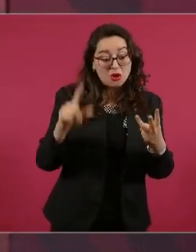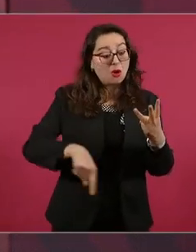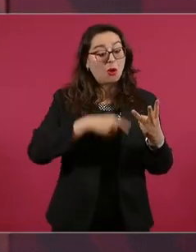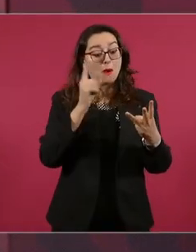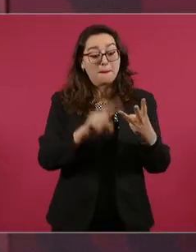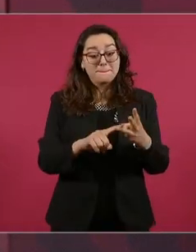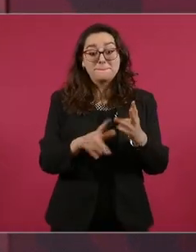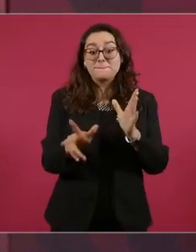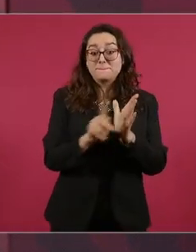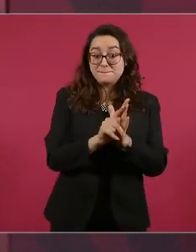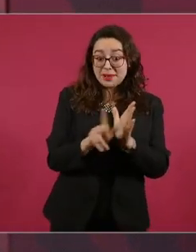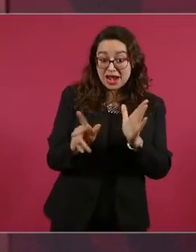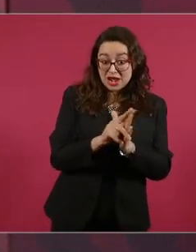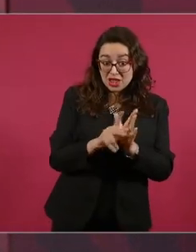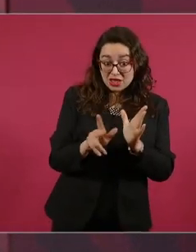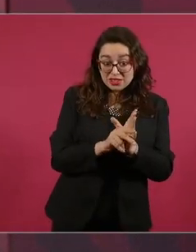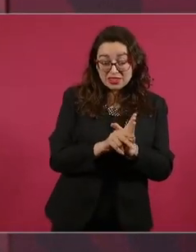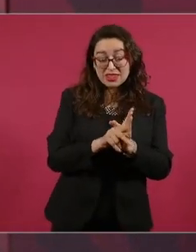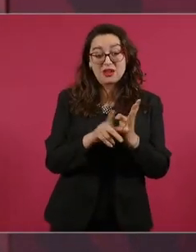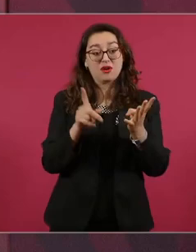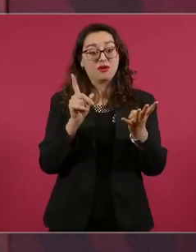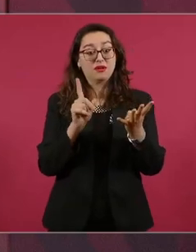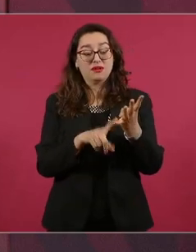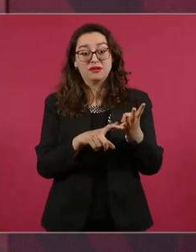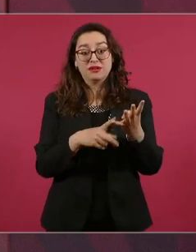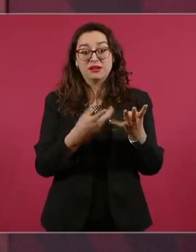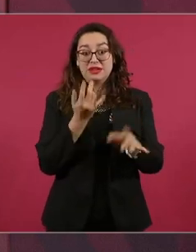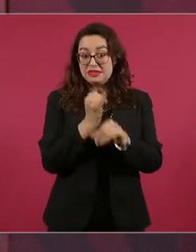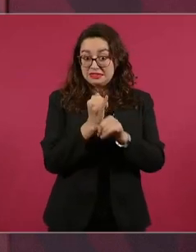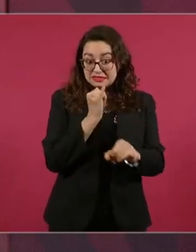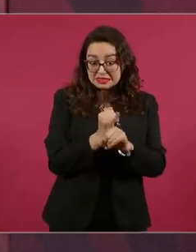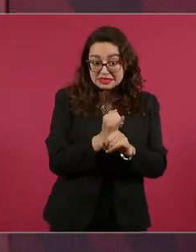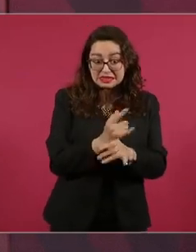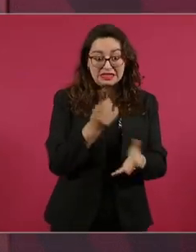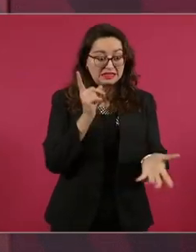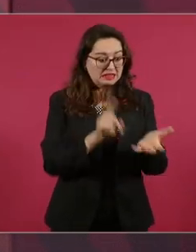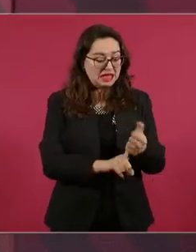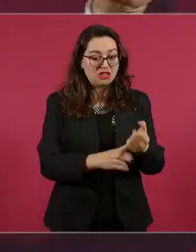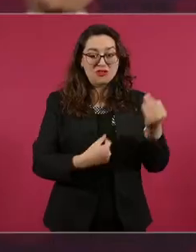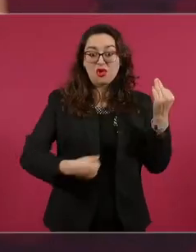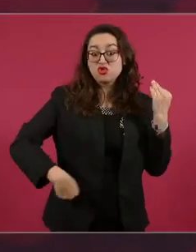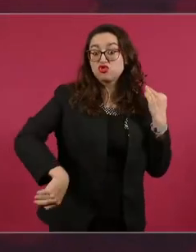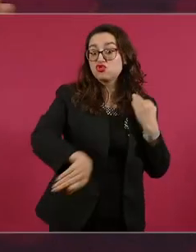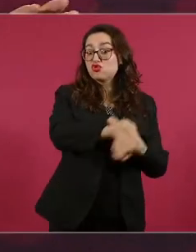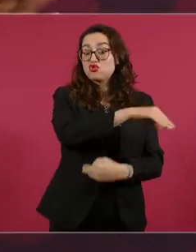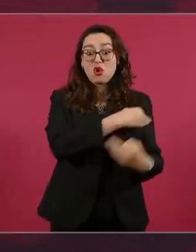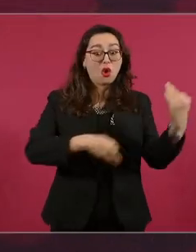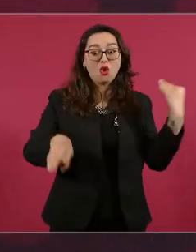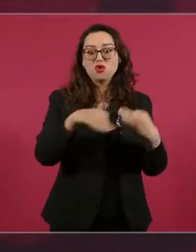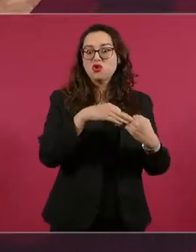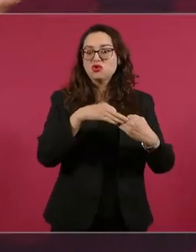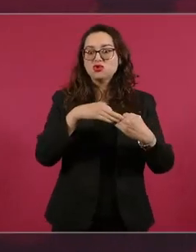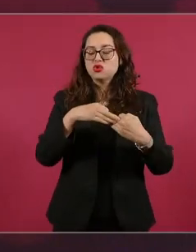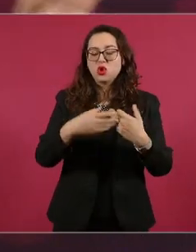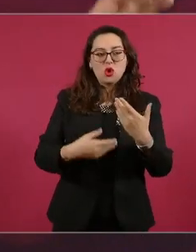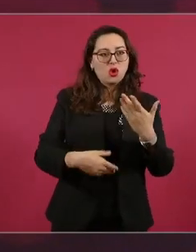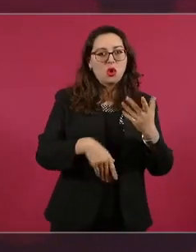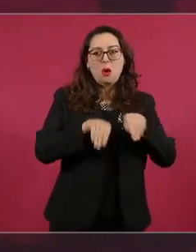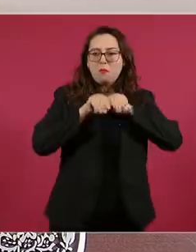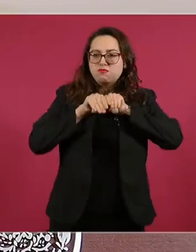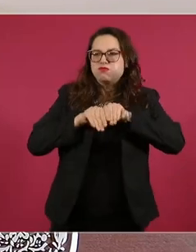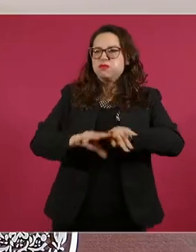periódicos, radios, las televisoras. Es algo pocas veces